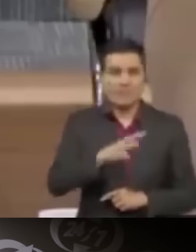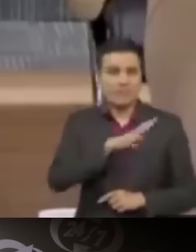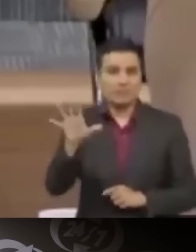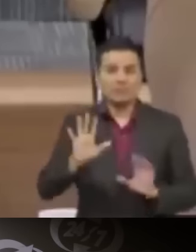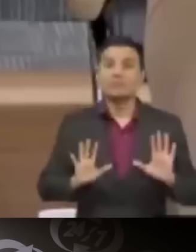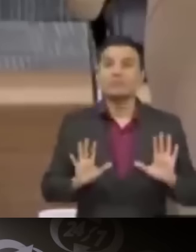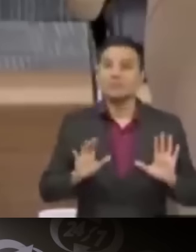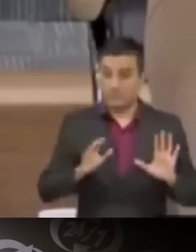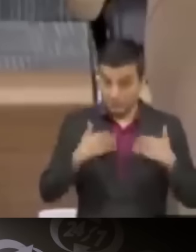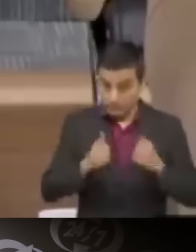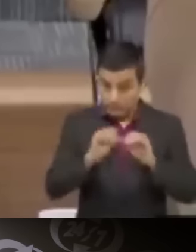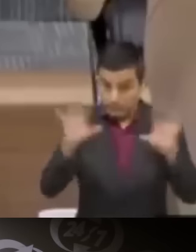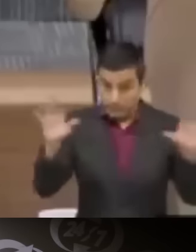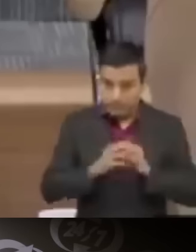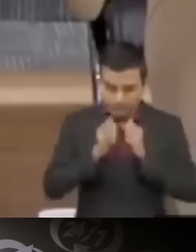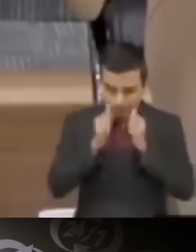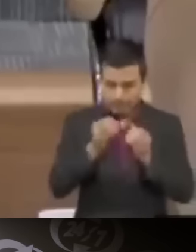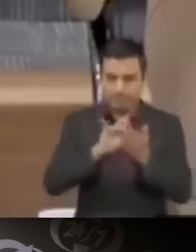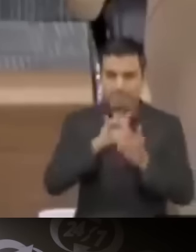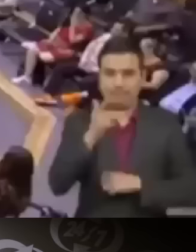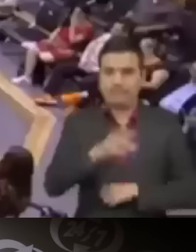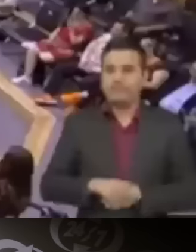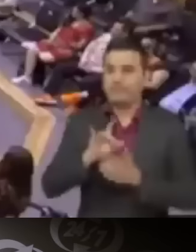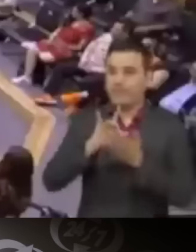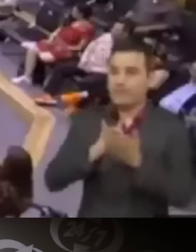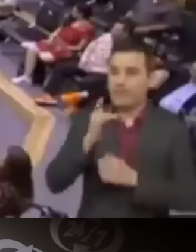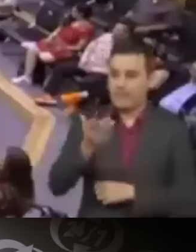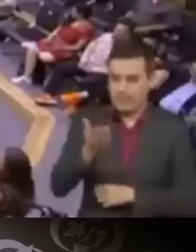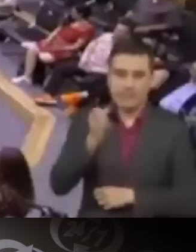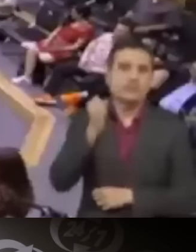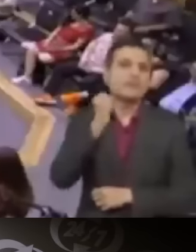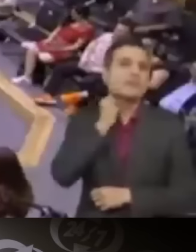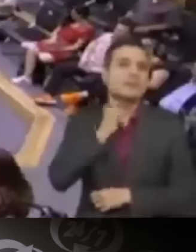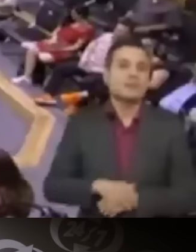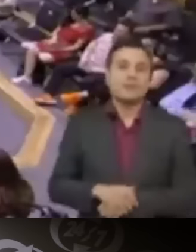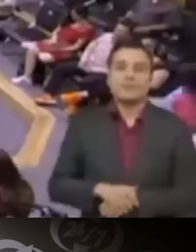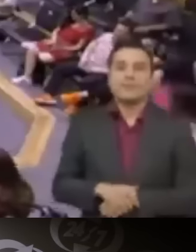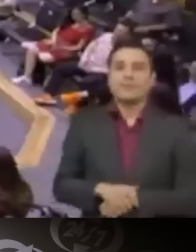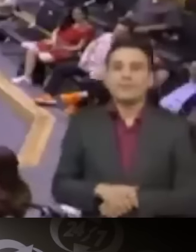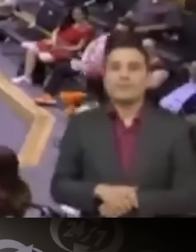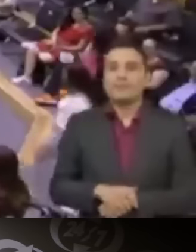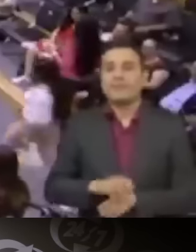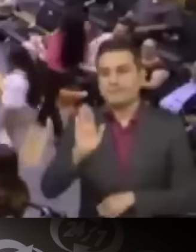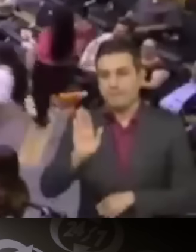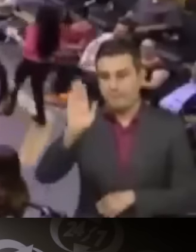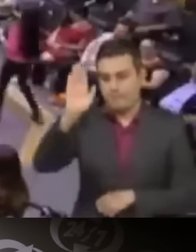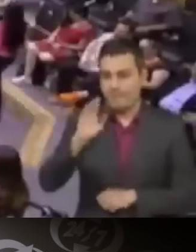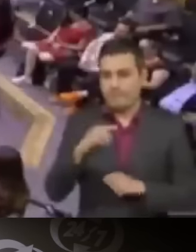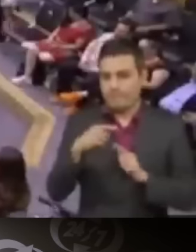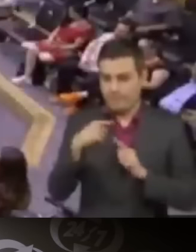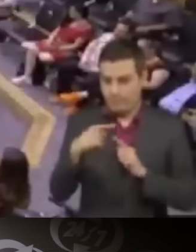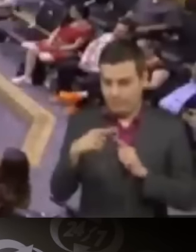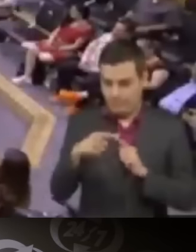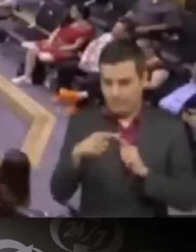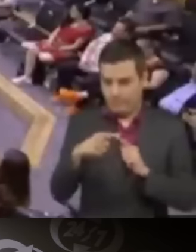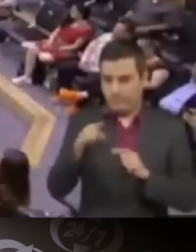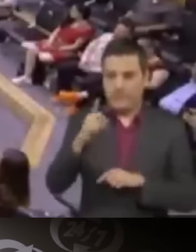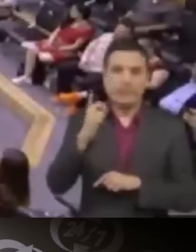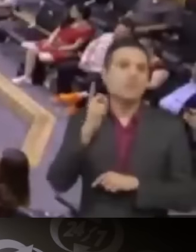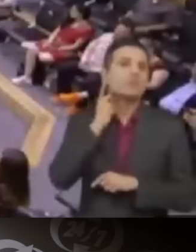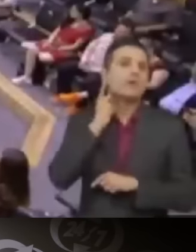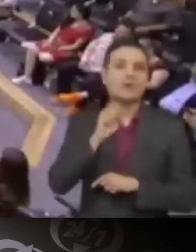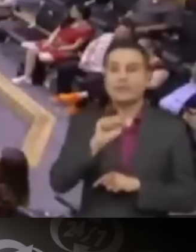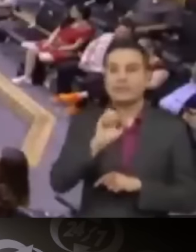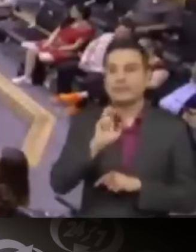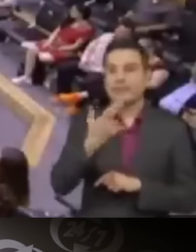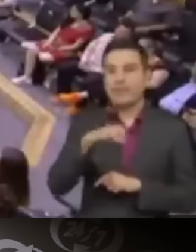que se tenga absolutamente claro. Por su atención, muchas gracias. Muchísimas gracias a usted, senador Álvarez y Casa. Ha solicitado en segunda ronda intervenir el diputado